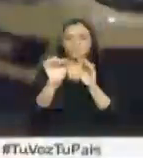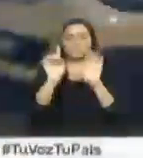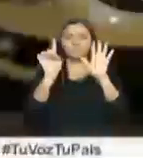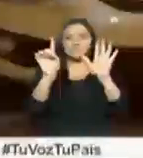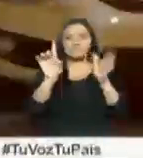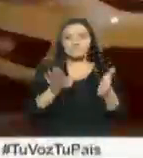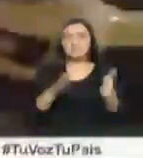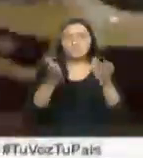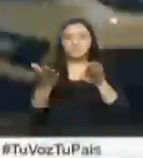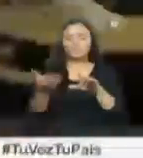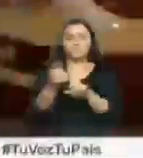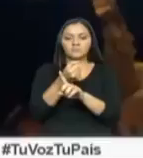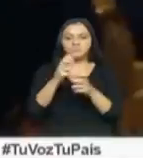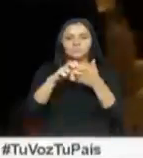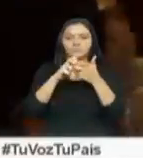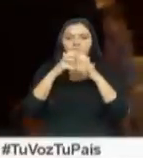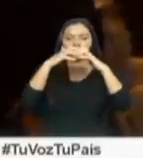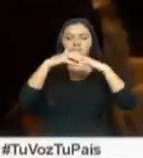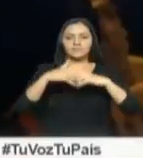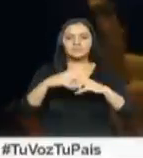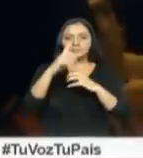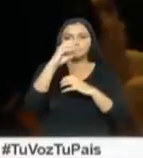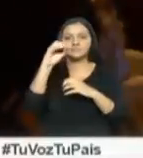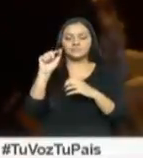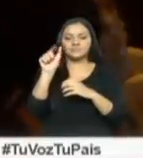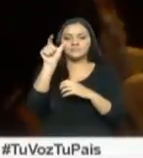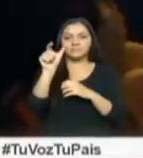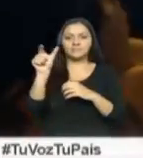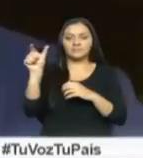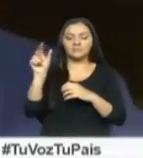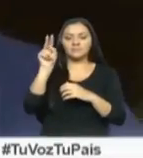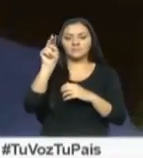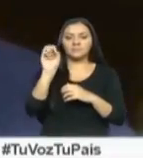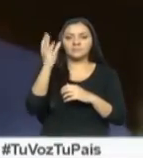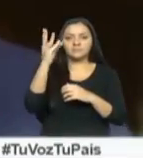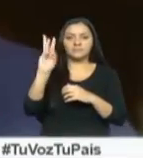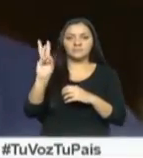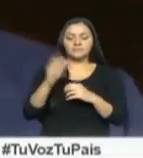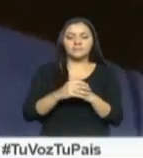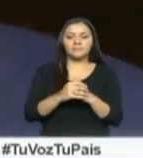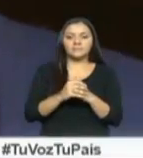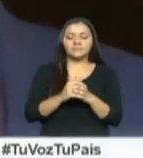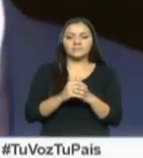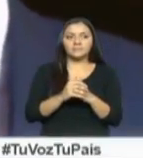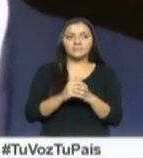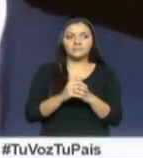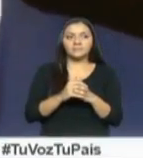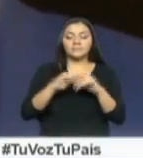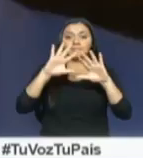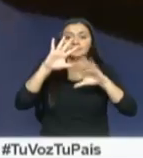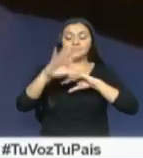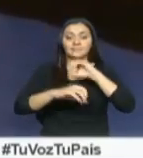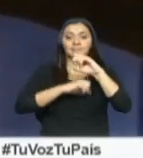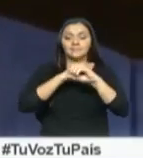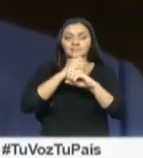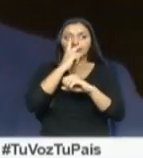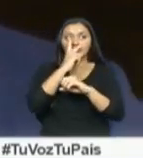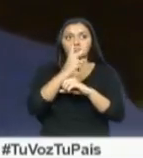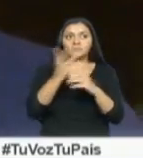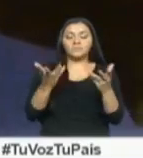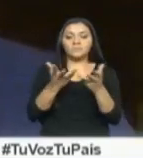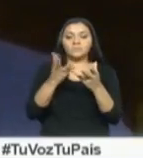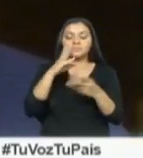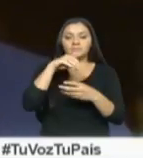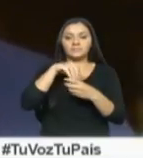de muertes violentas por cada 100.000 habitantes en el año 2016. En estos 10 años, la inversión en el sector seguridad ha sido